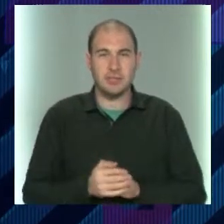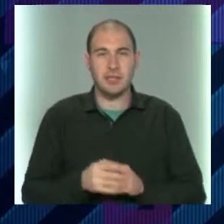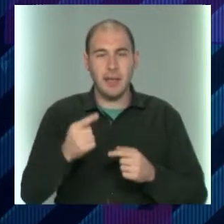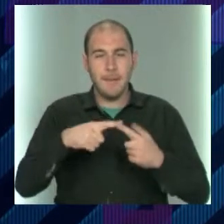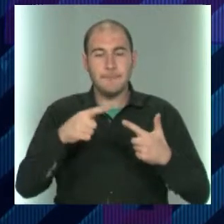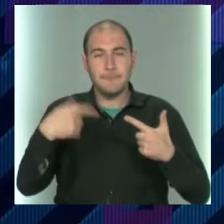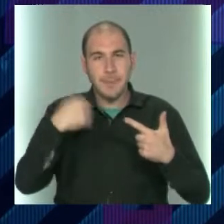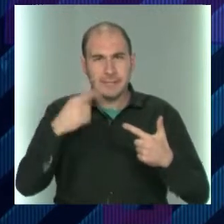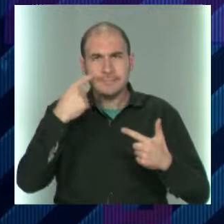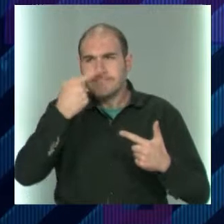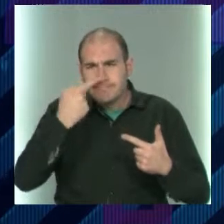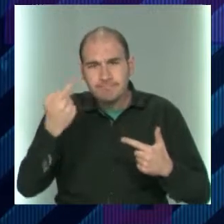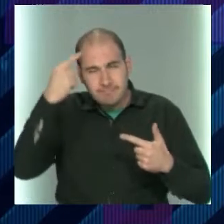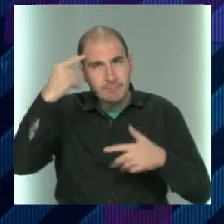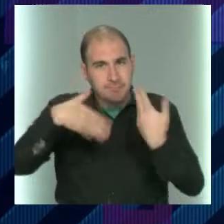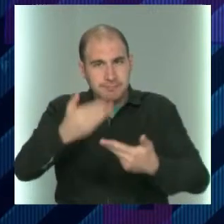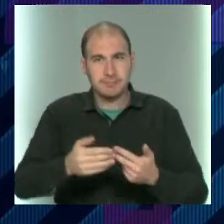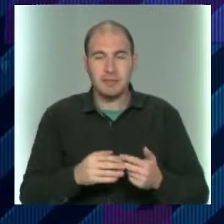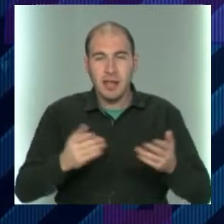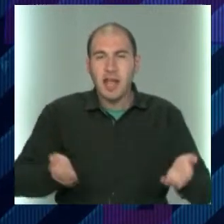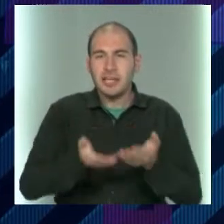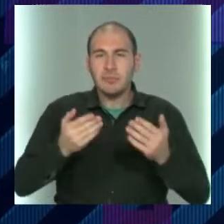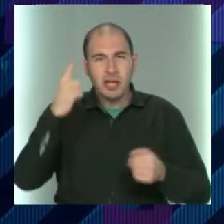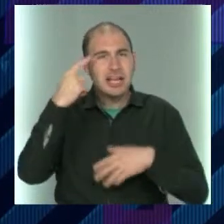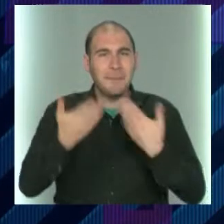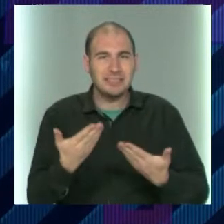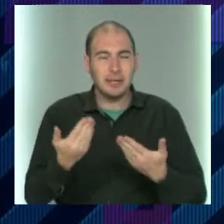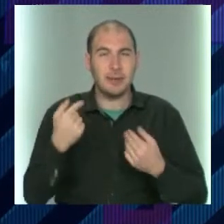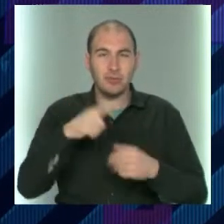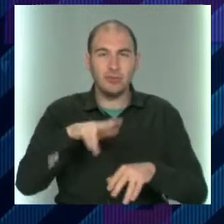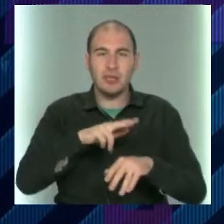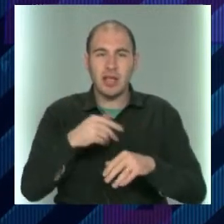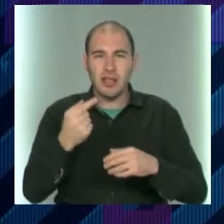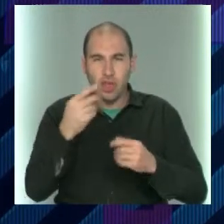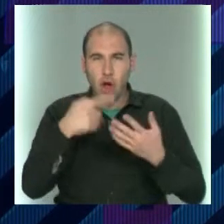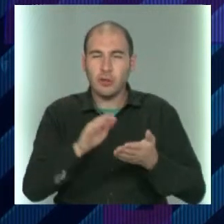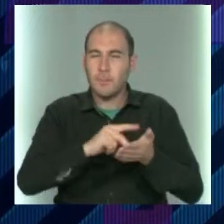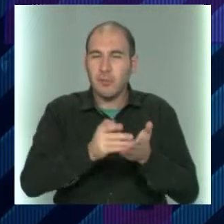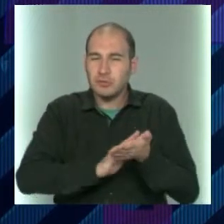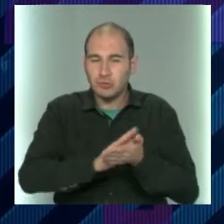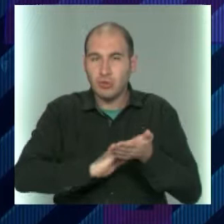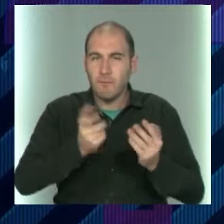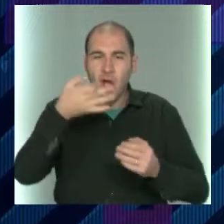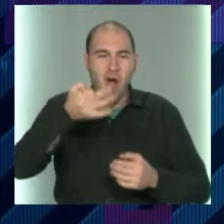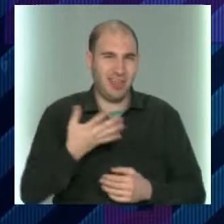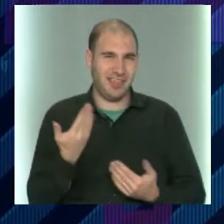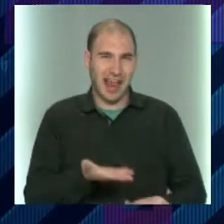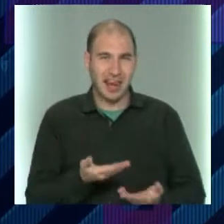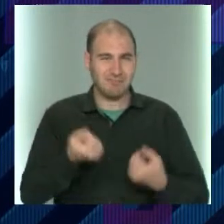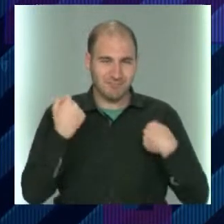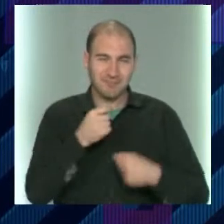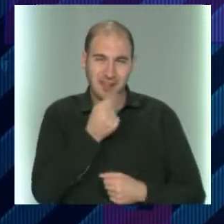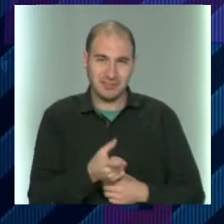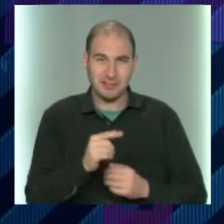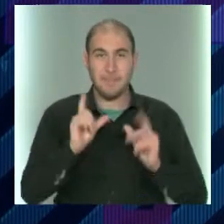entrenar su curiosidad e imaginación, estimular la capacidad para percibir y resolver problemas de forma original y práctica.